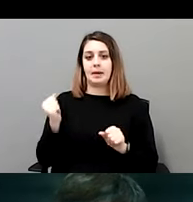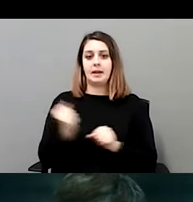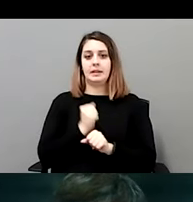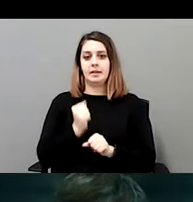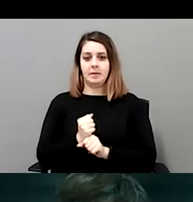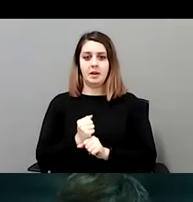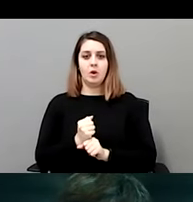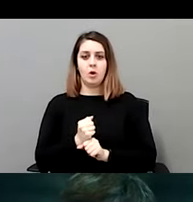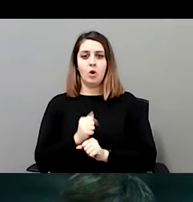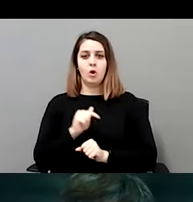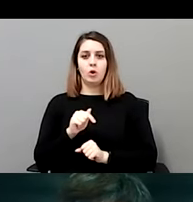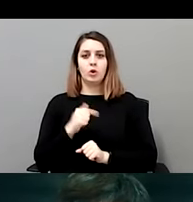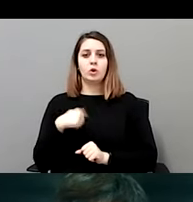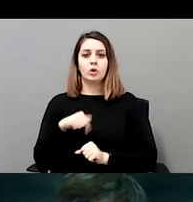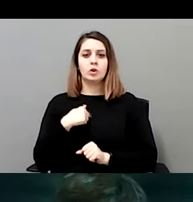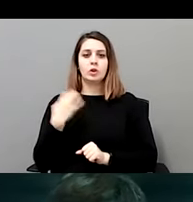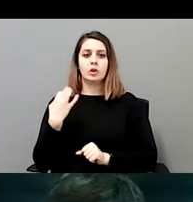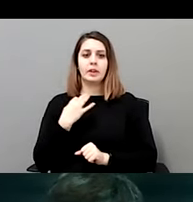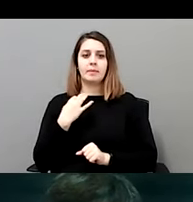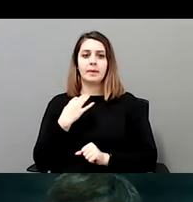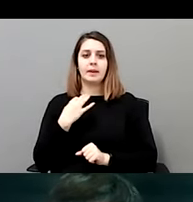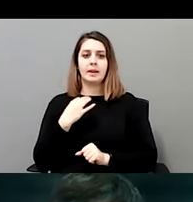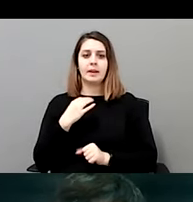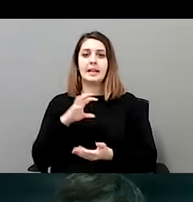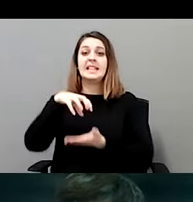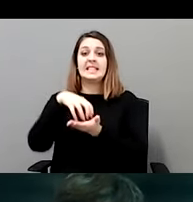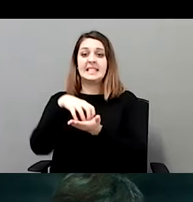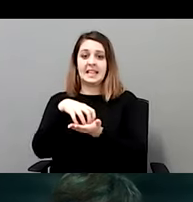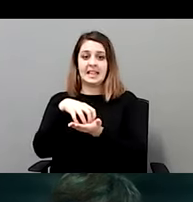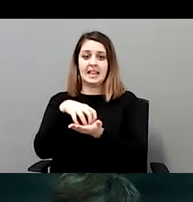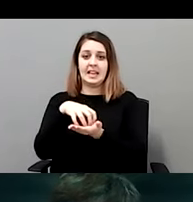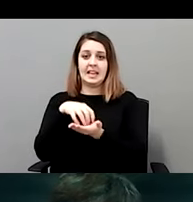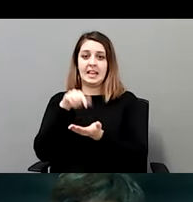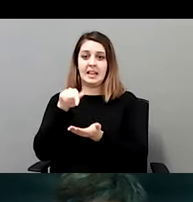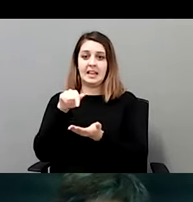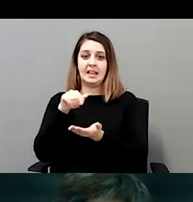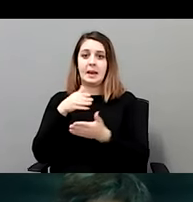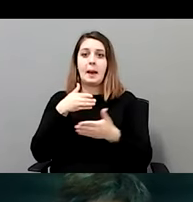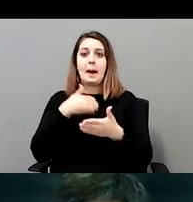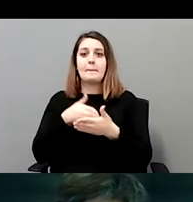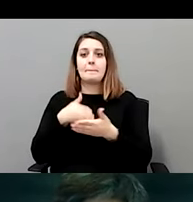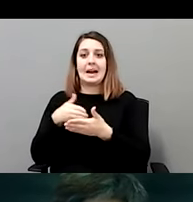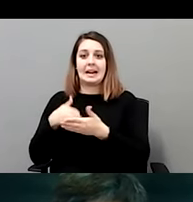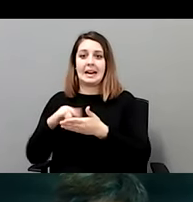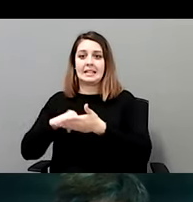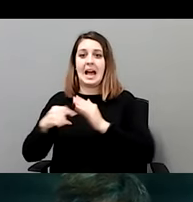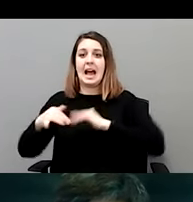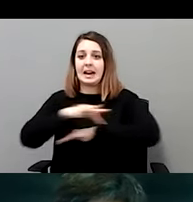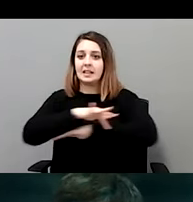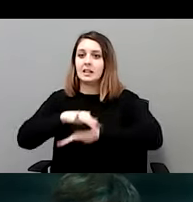tuvimos que ubicarnos en una sede que había barreras